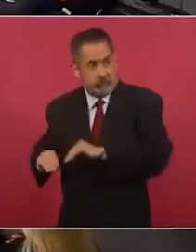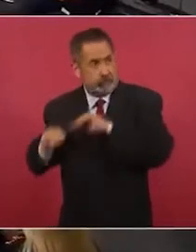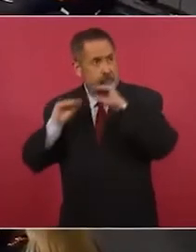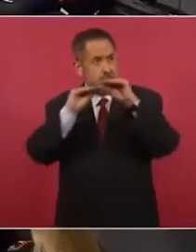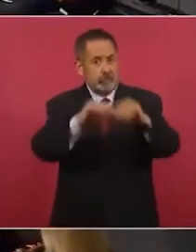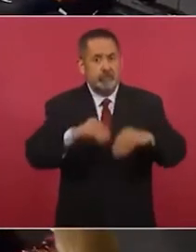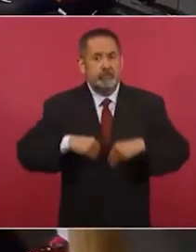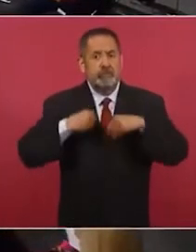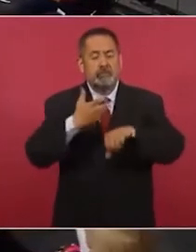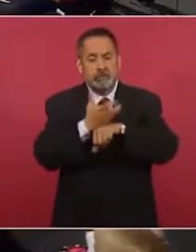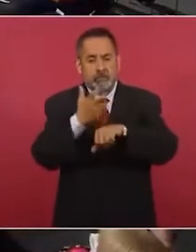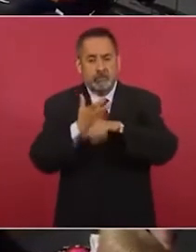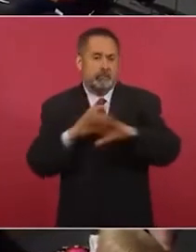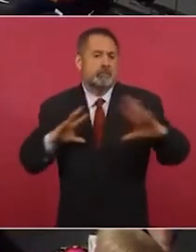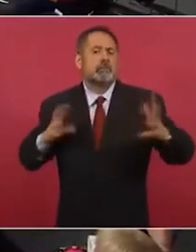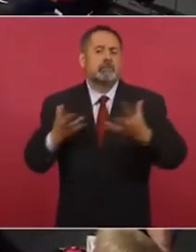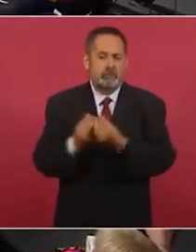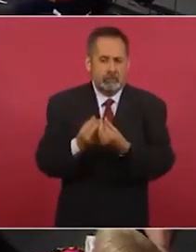en Estados Unidos.